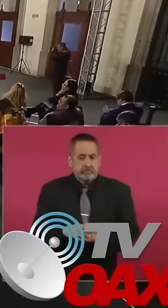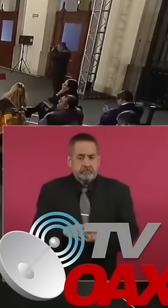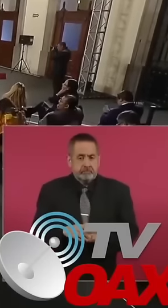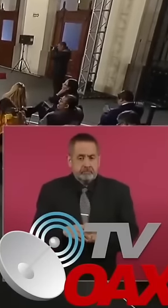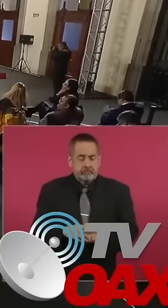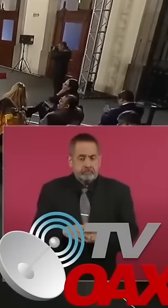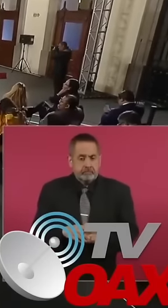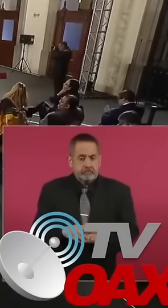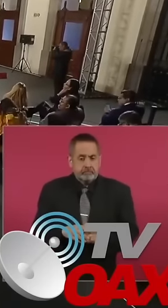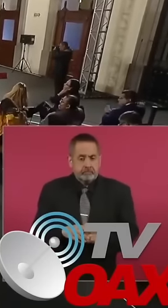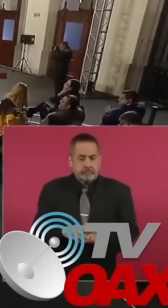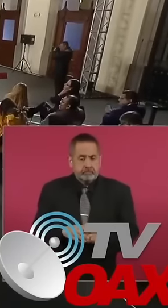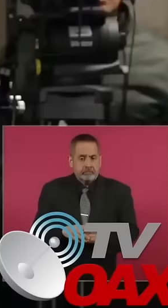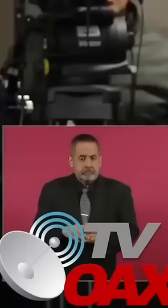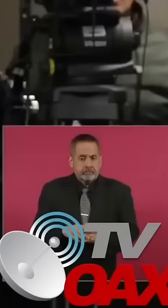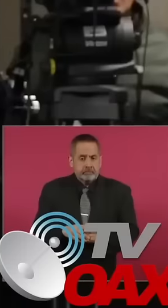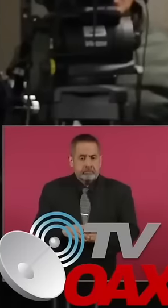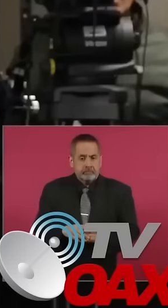pueblo sí,